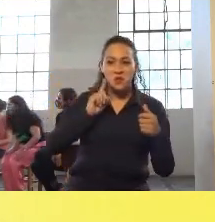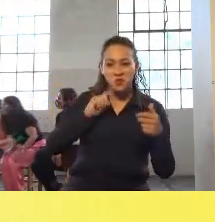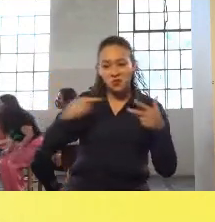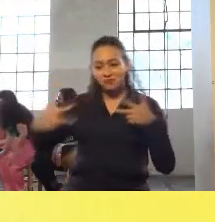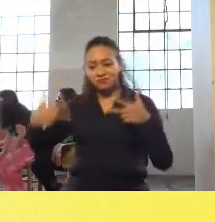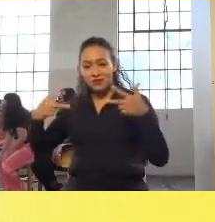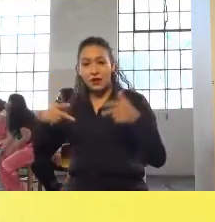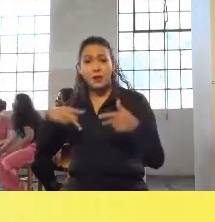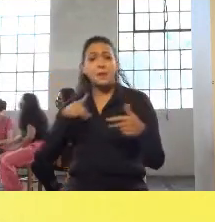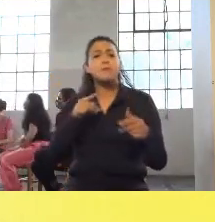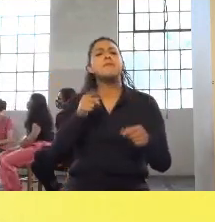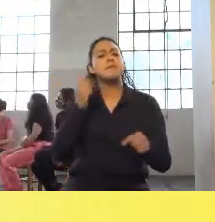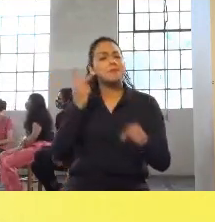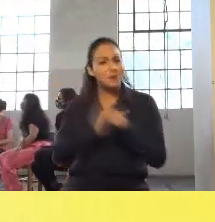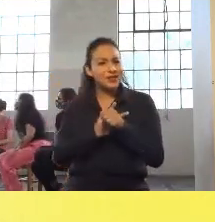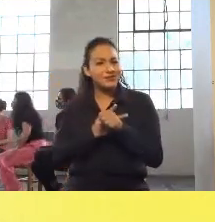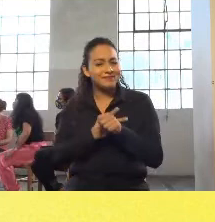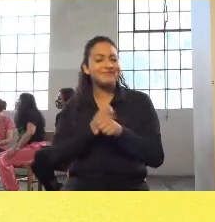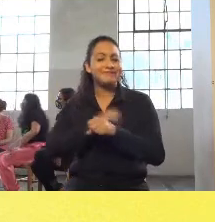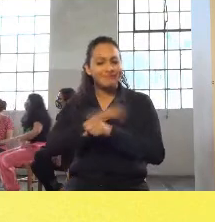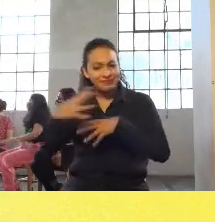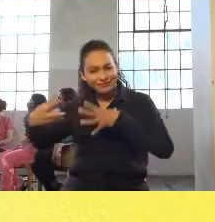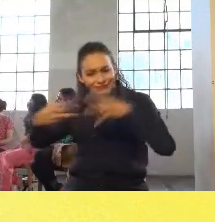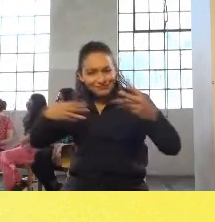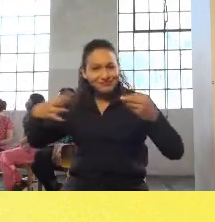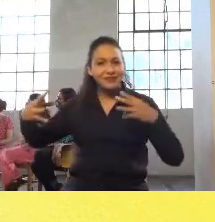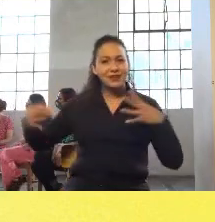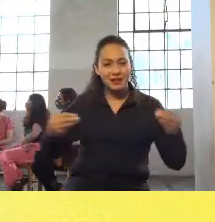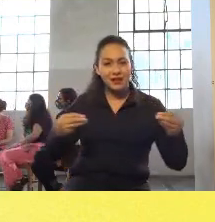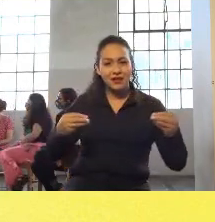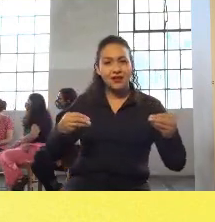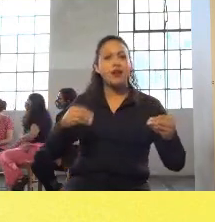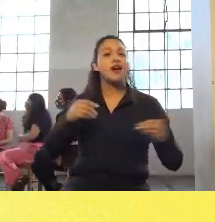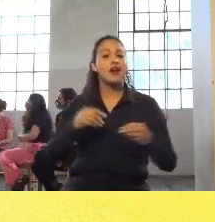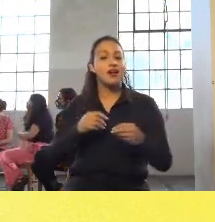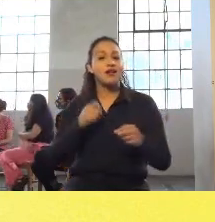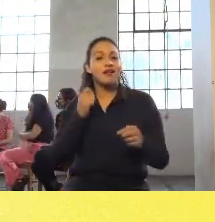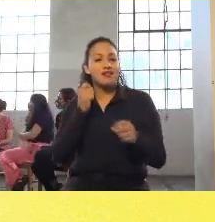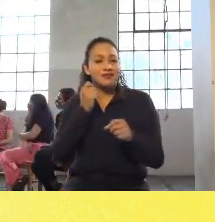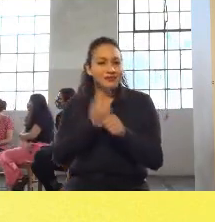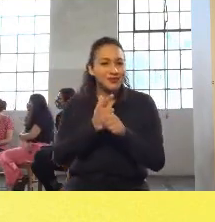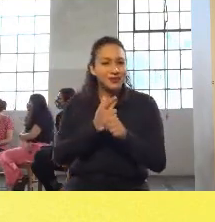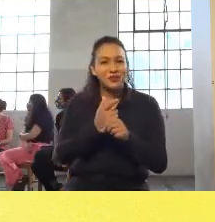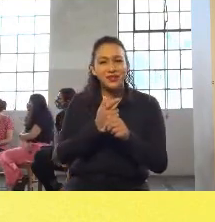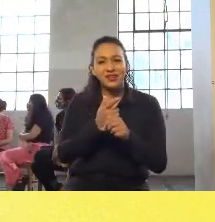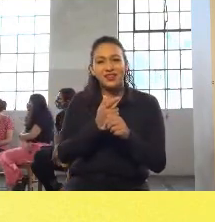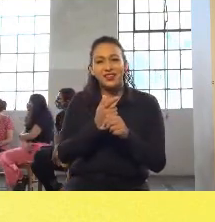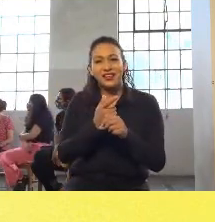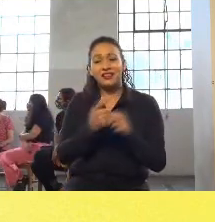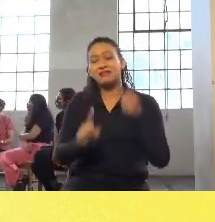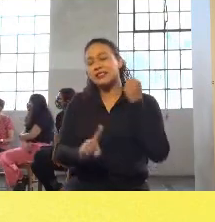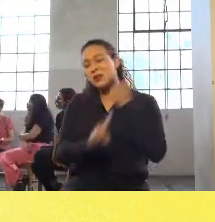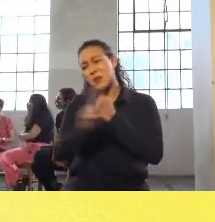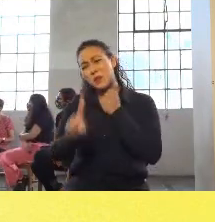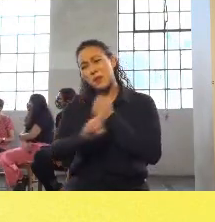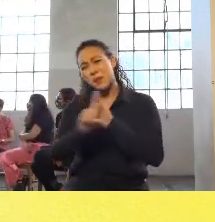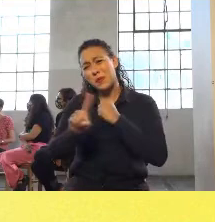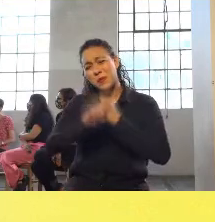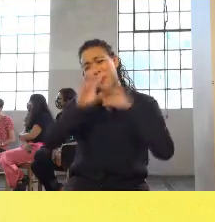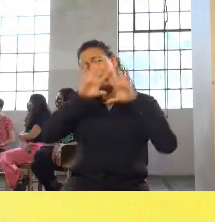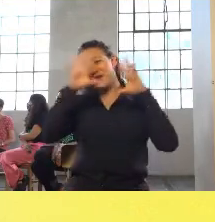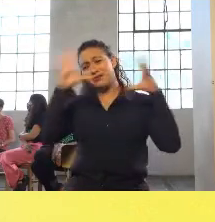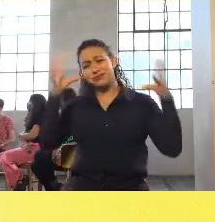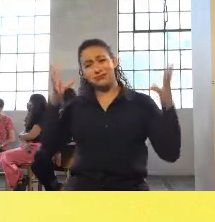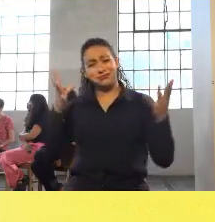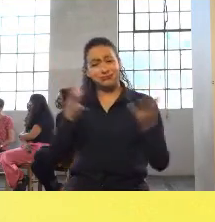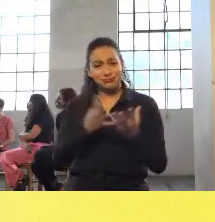hecho también dimensionar un montón de cosas. En la pandemia han sucedido muchísimas cosas horribles, pero también, como sabemos, mucha